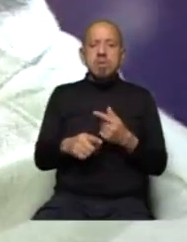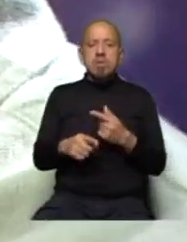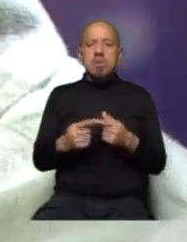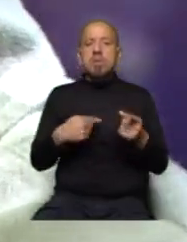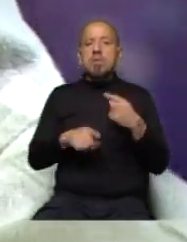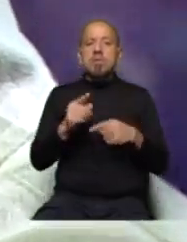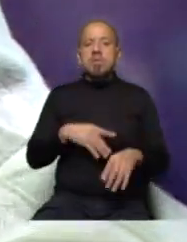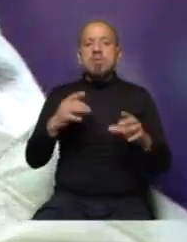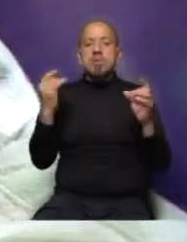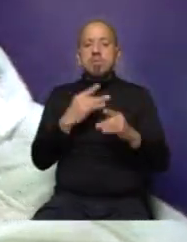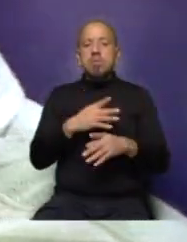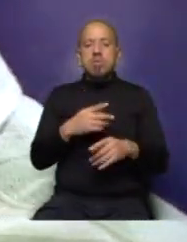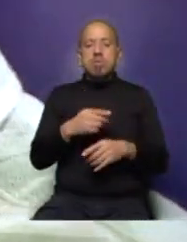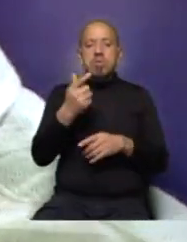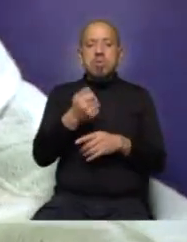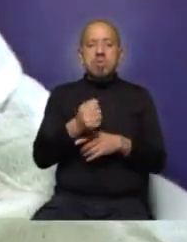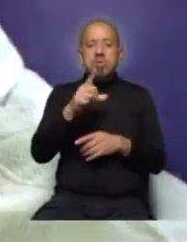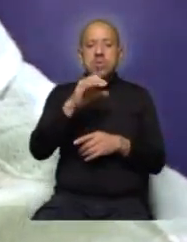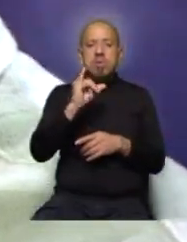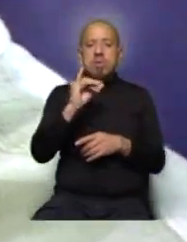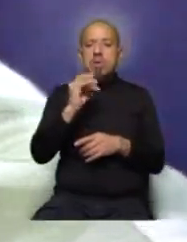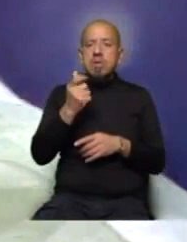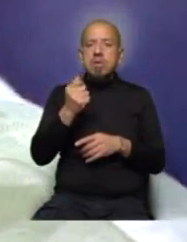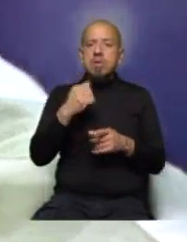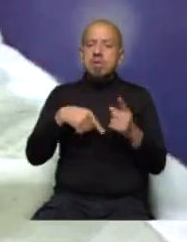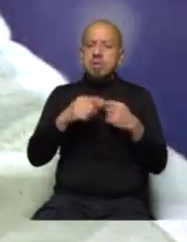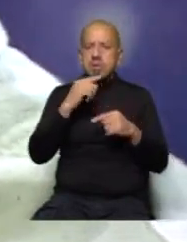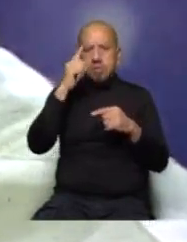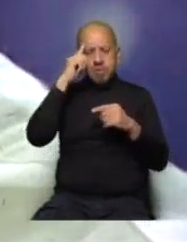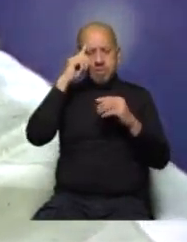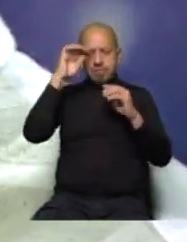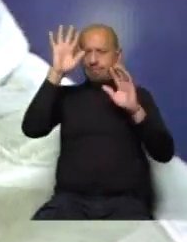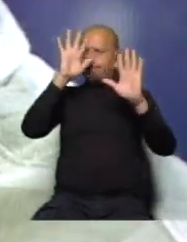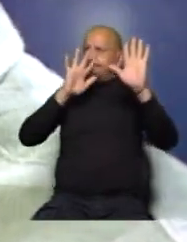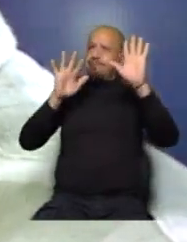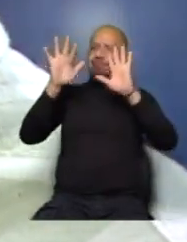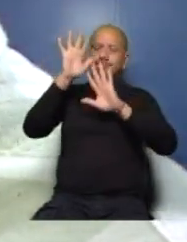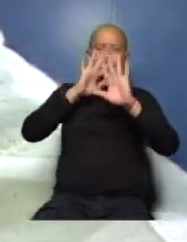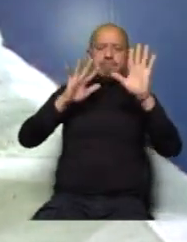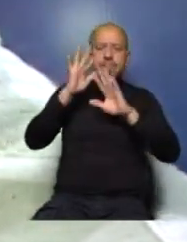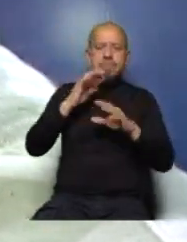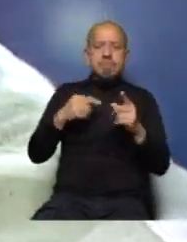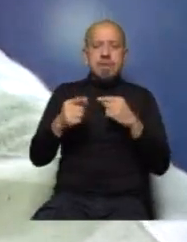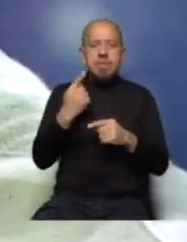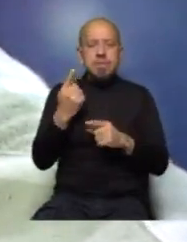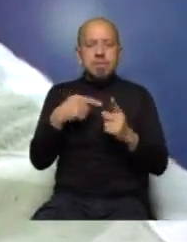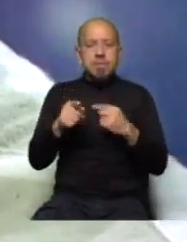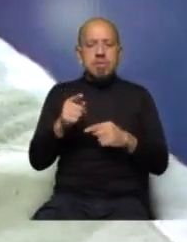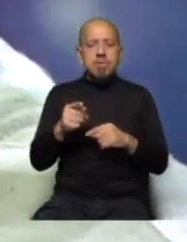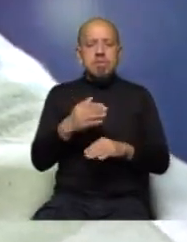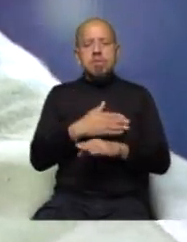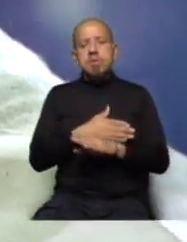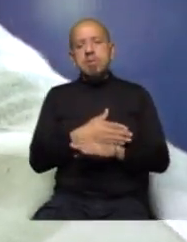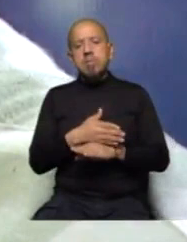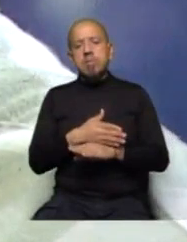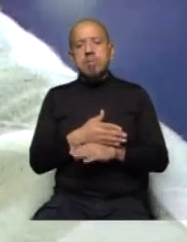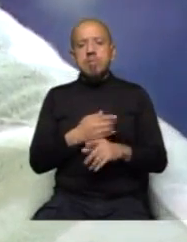pronto Alicia comenzó a tener alucinaciones confusas y flotantes al principio y que descendieron luego